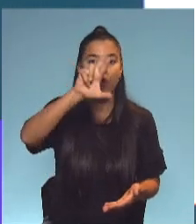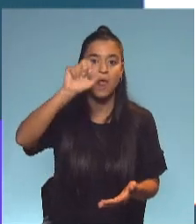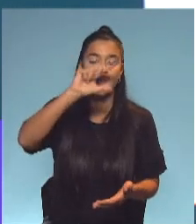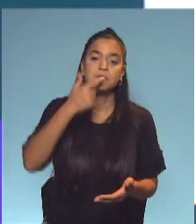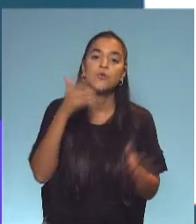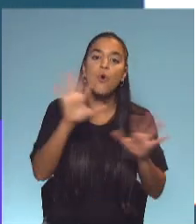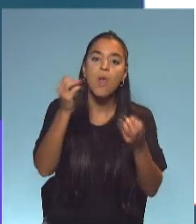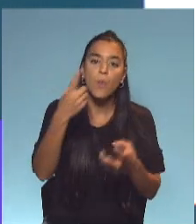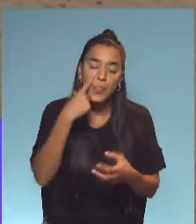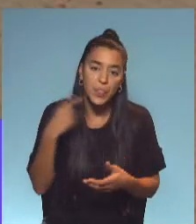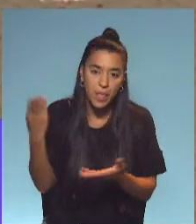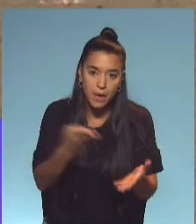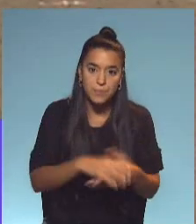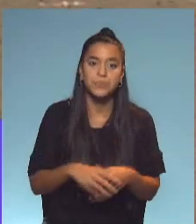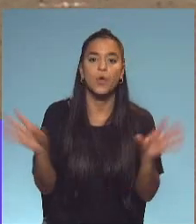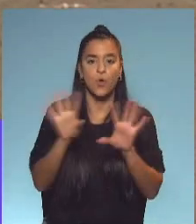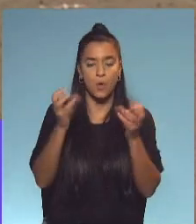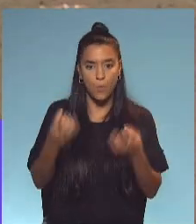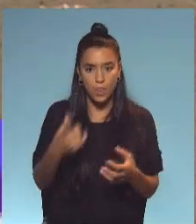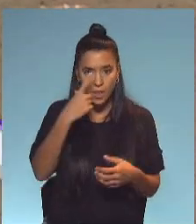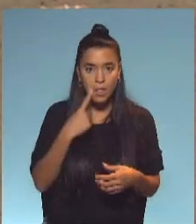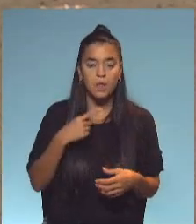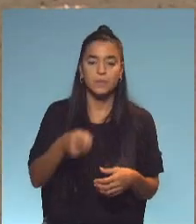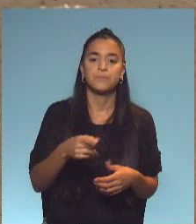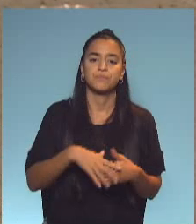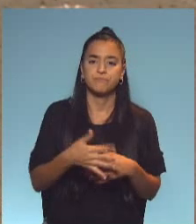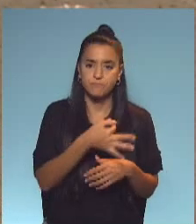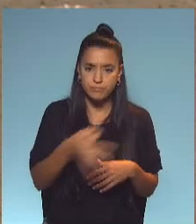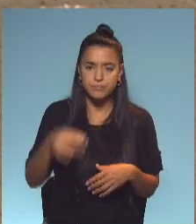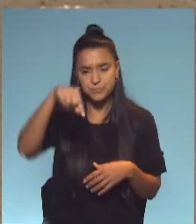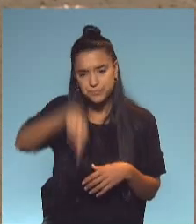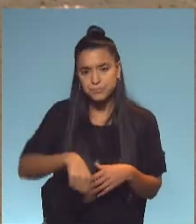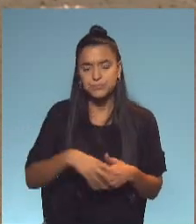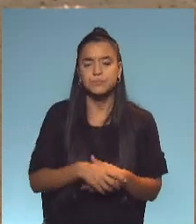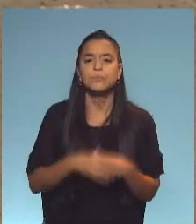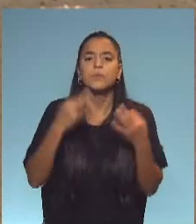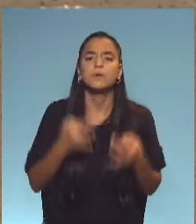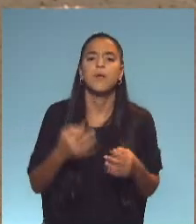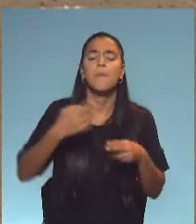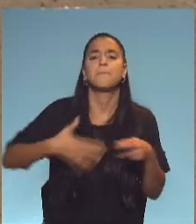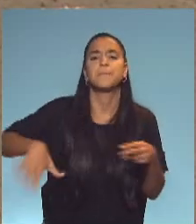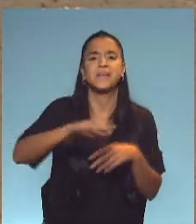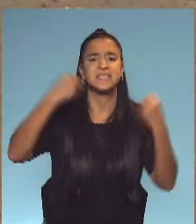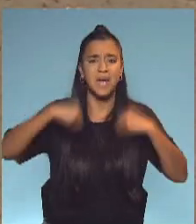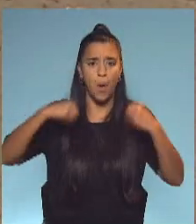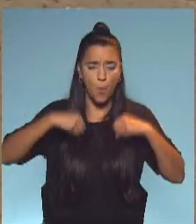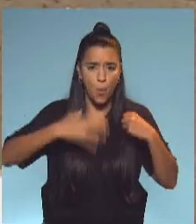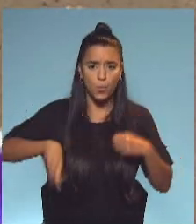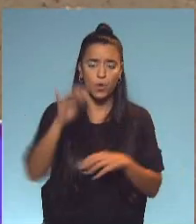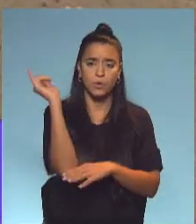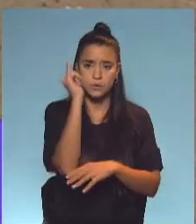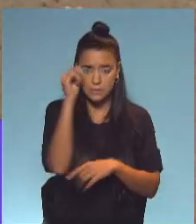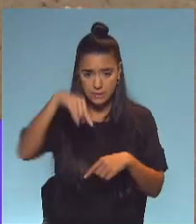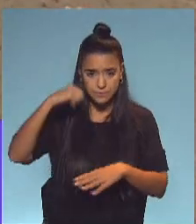día. ¿Qué tal? Buen día, Ale. Exactamente, y estamos justamente en Parque Chacabuco, nos trasladamos con el móvil hacia este